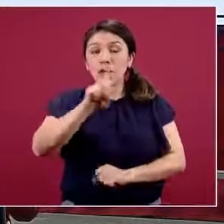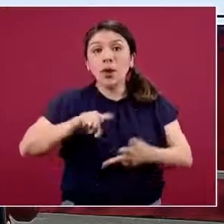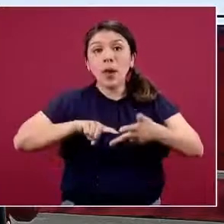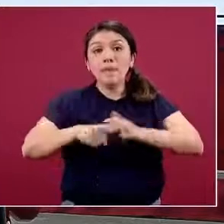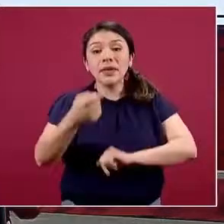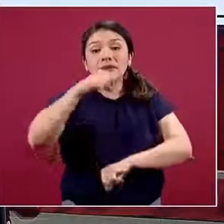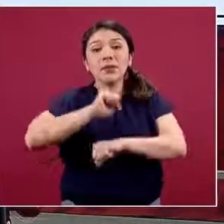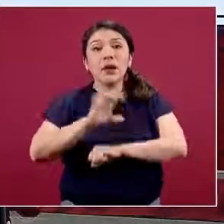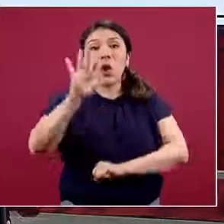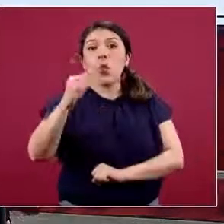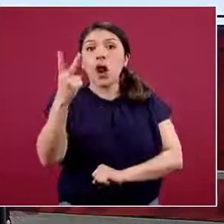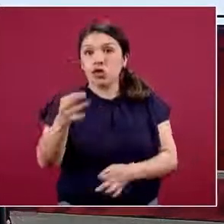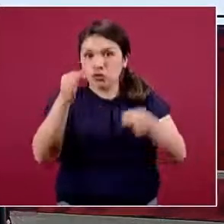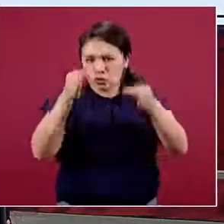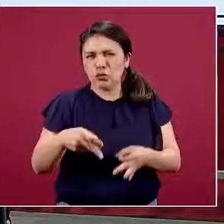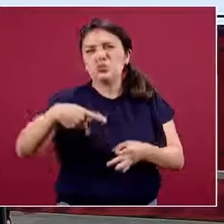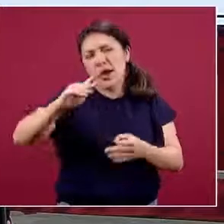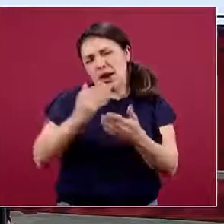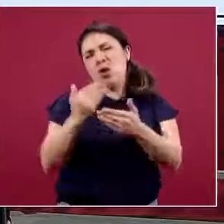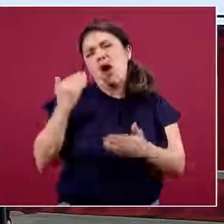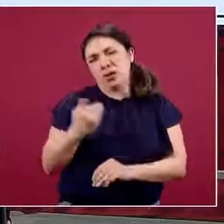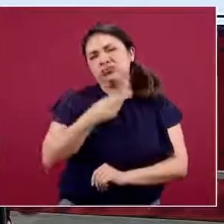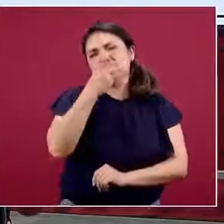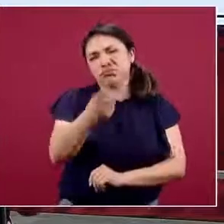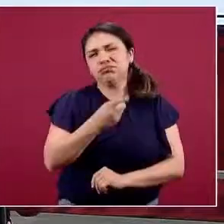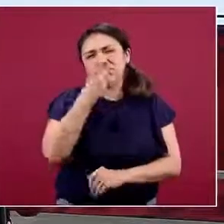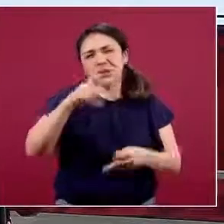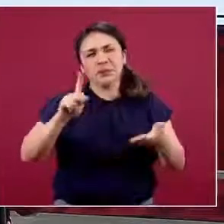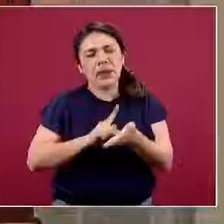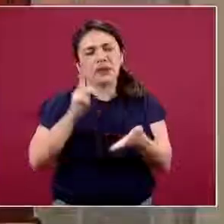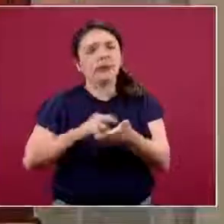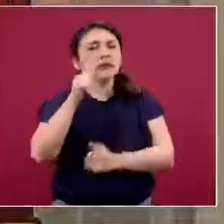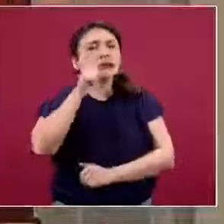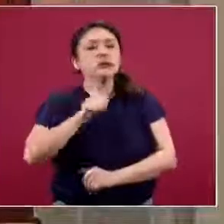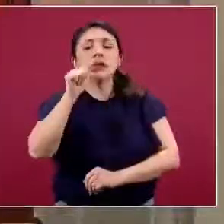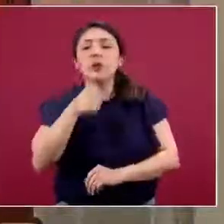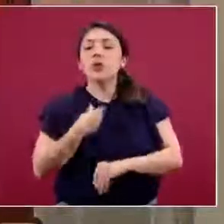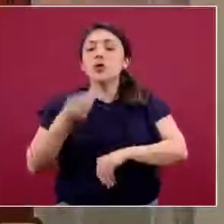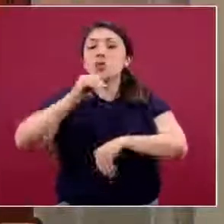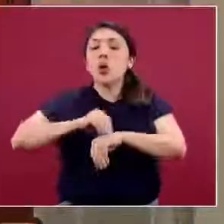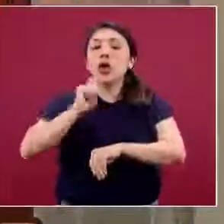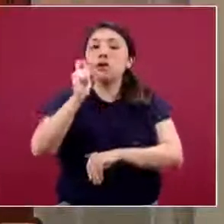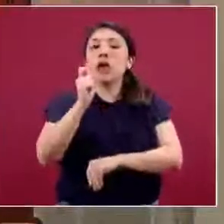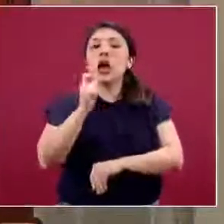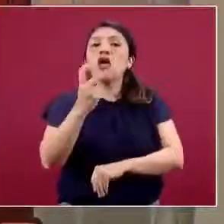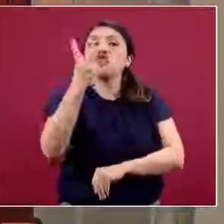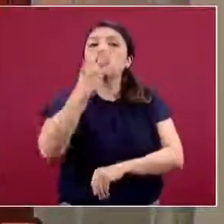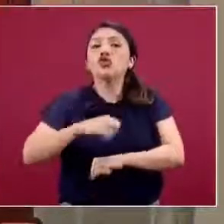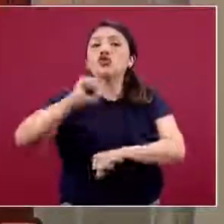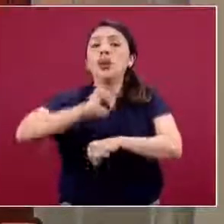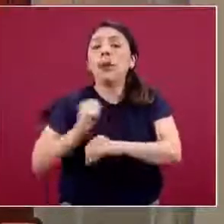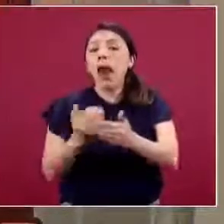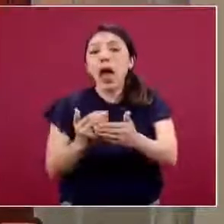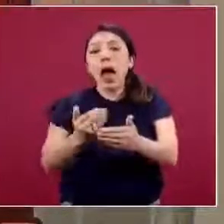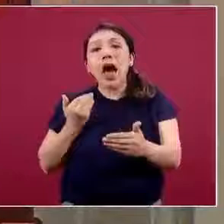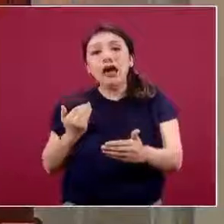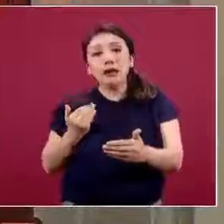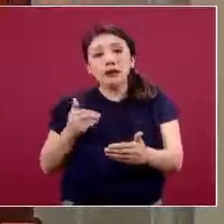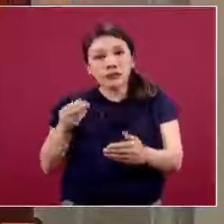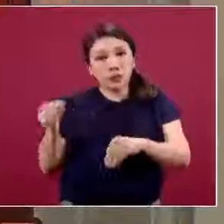42 y como ya lo hemos dicho en ocasiones anteriores, siempre colocamos la información de 2